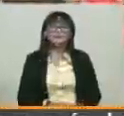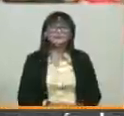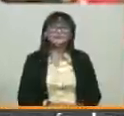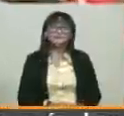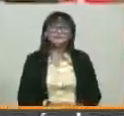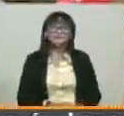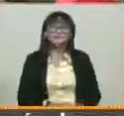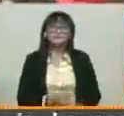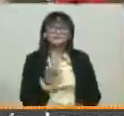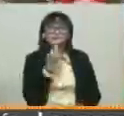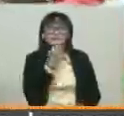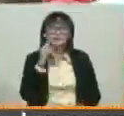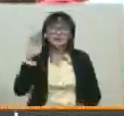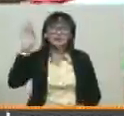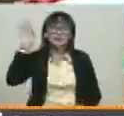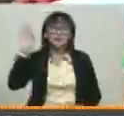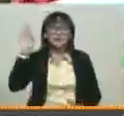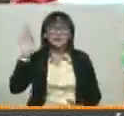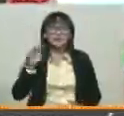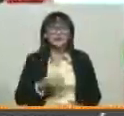Yo les juro